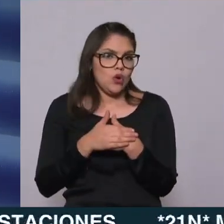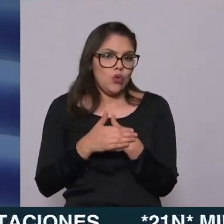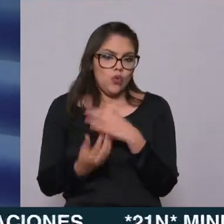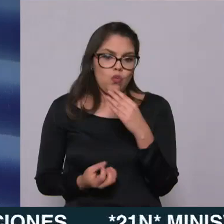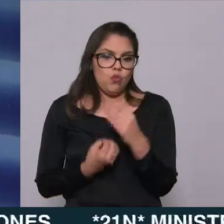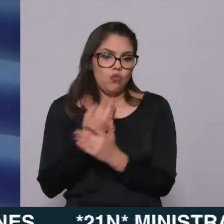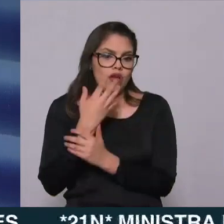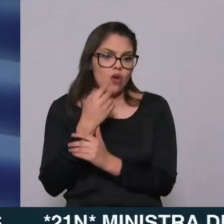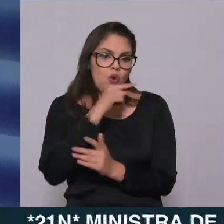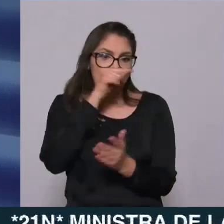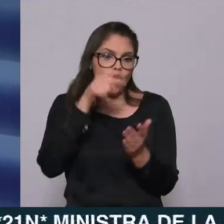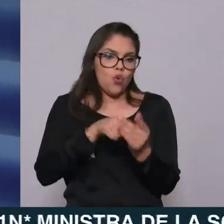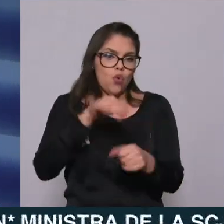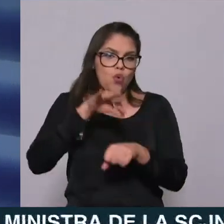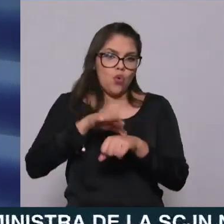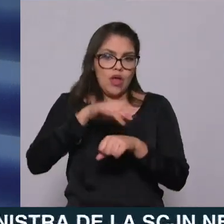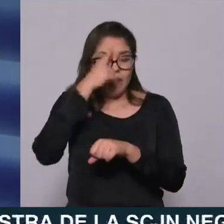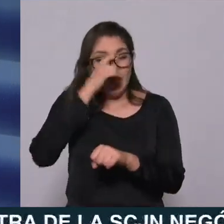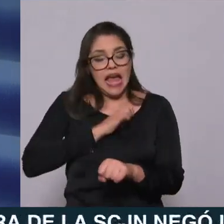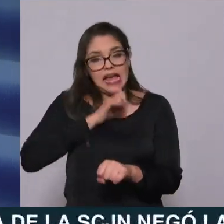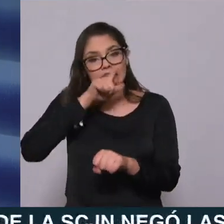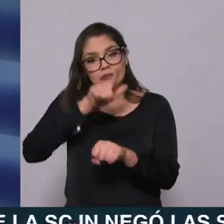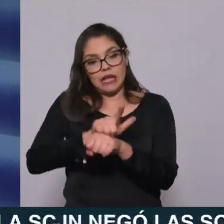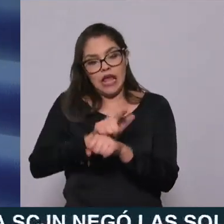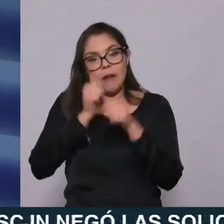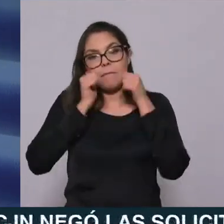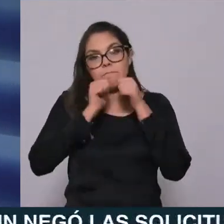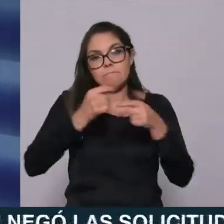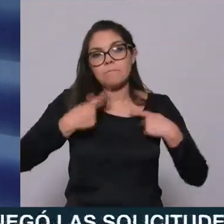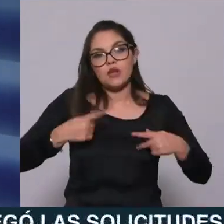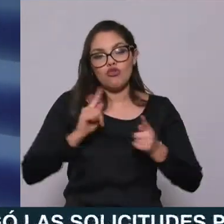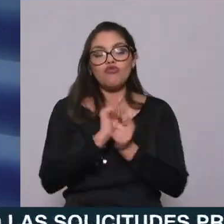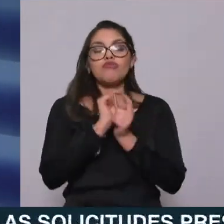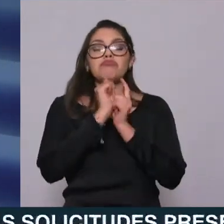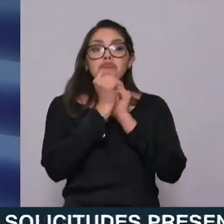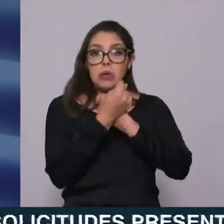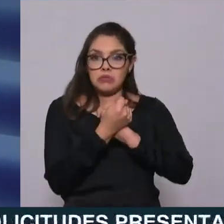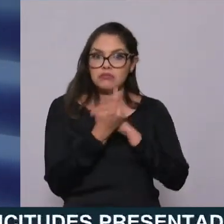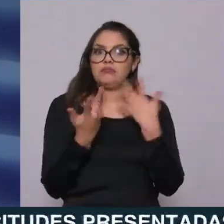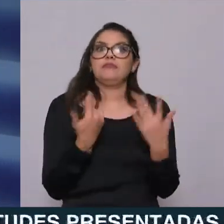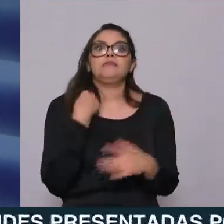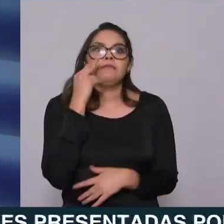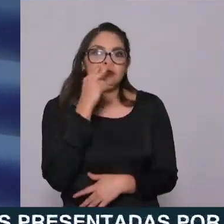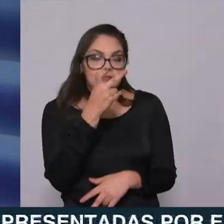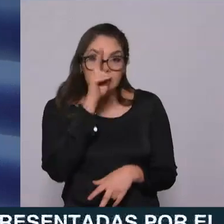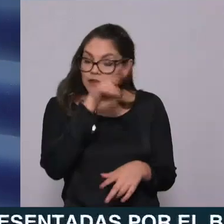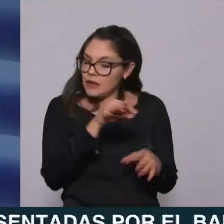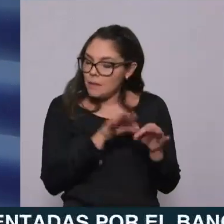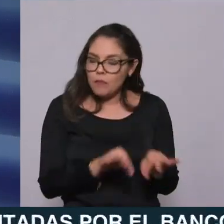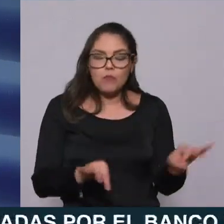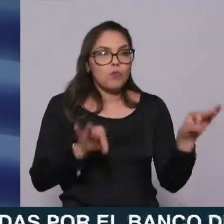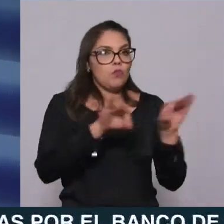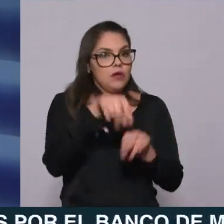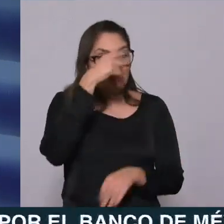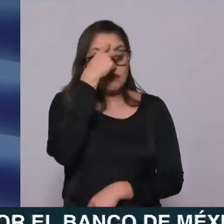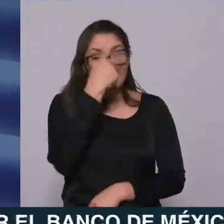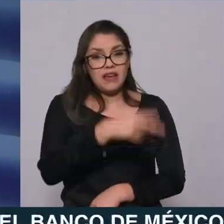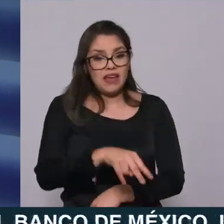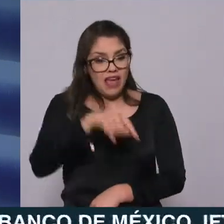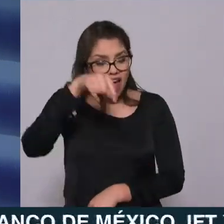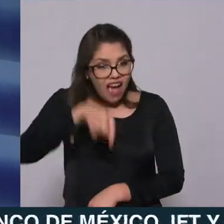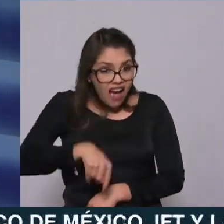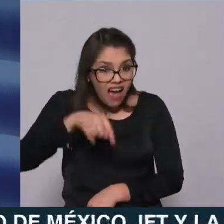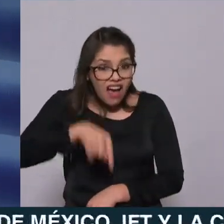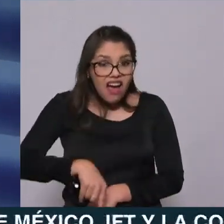para atender a personas trans, especializada en personas trans, que creo que es algo muy importante. En México las mujeres trans tienen